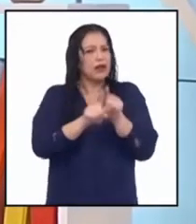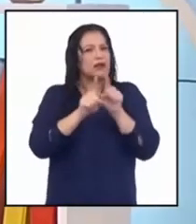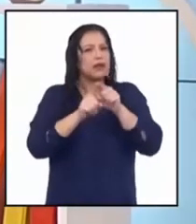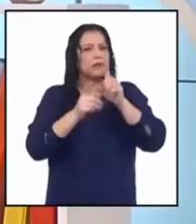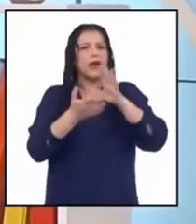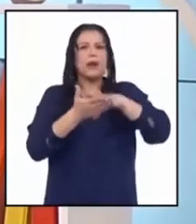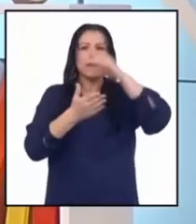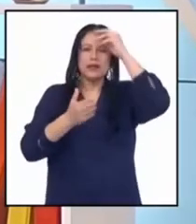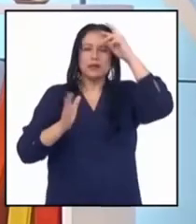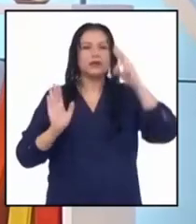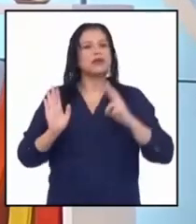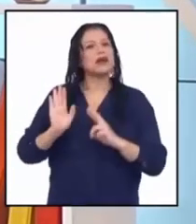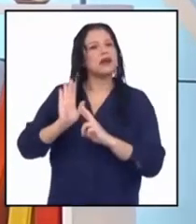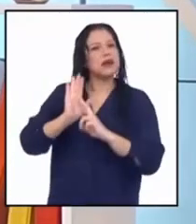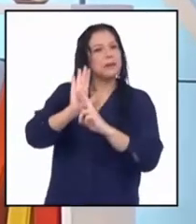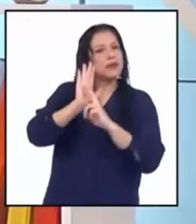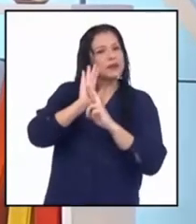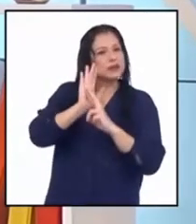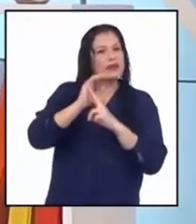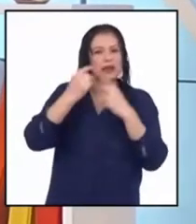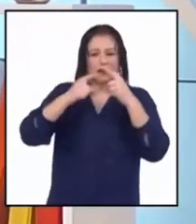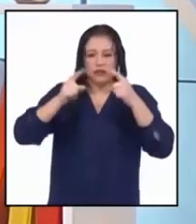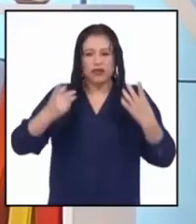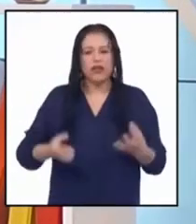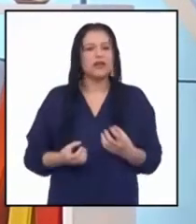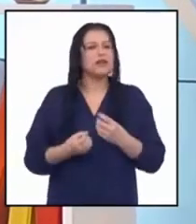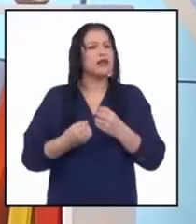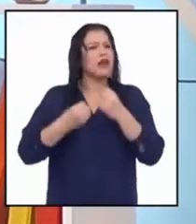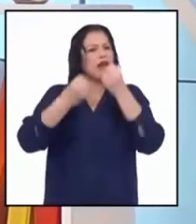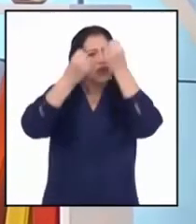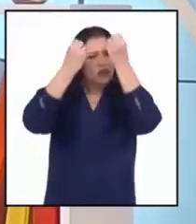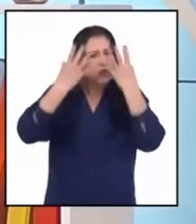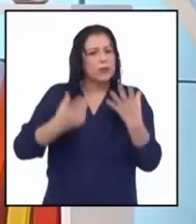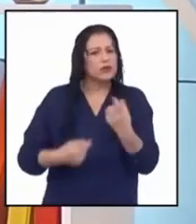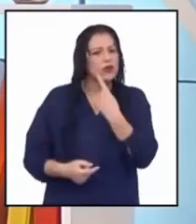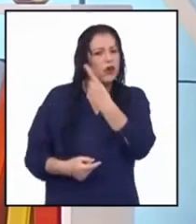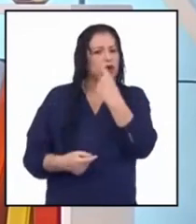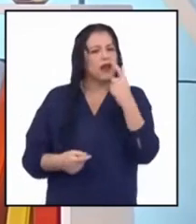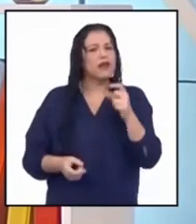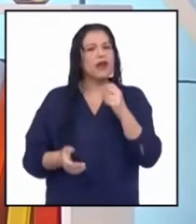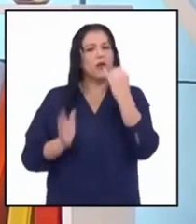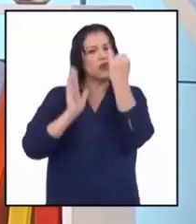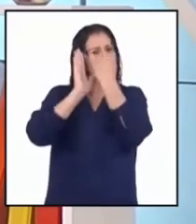a representar diferentes variables con cada uno de los